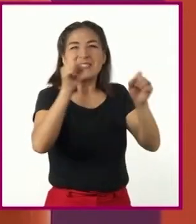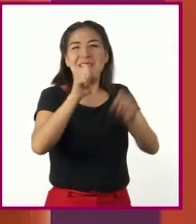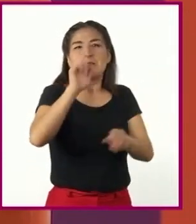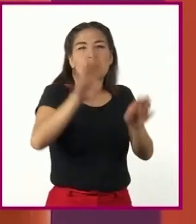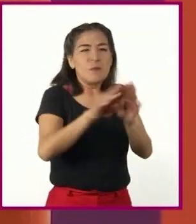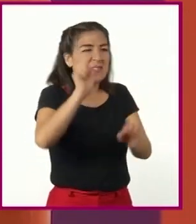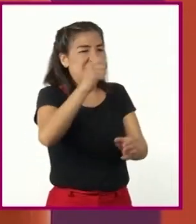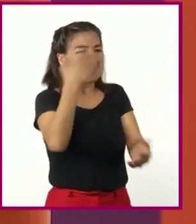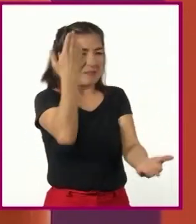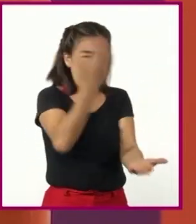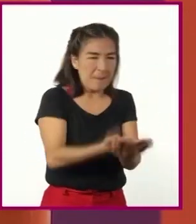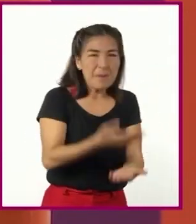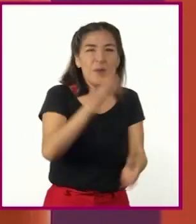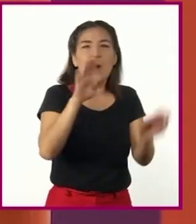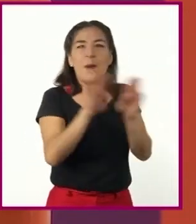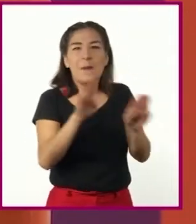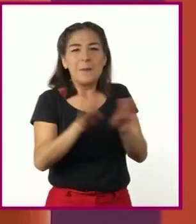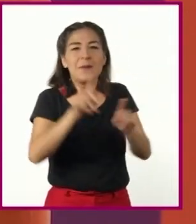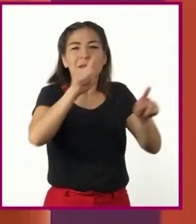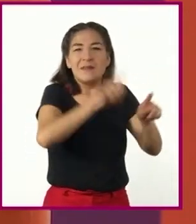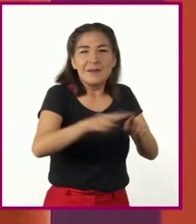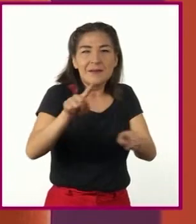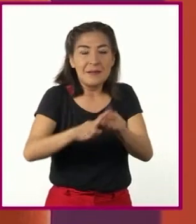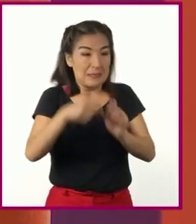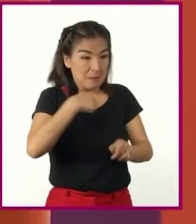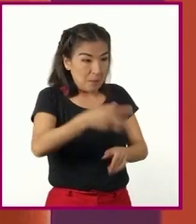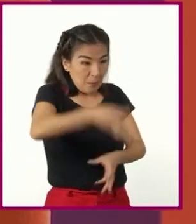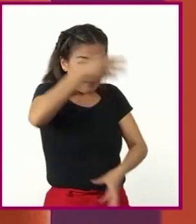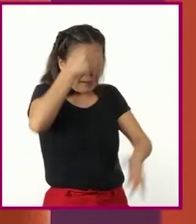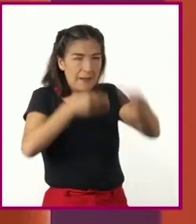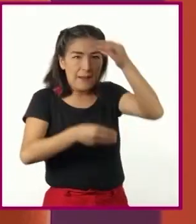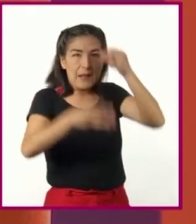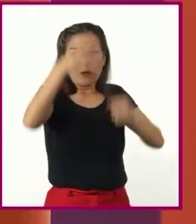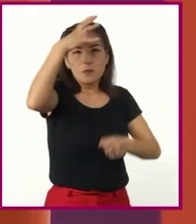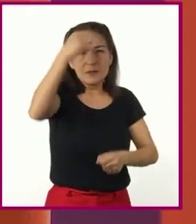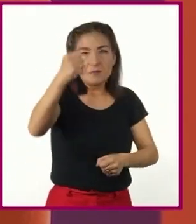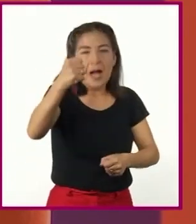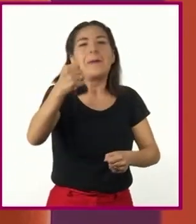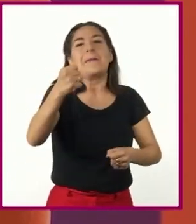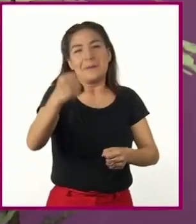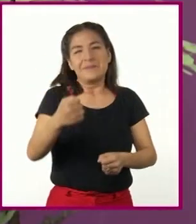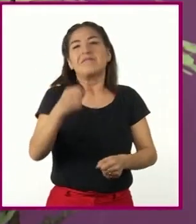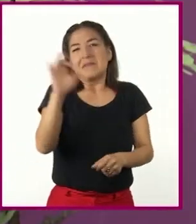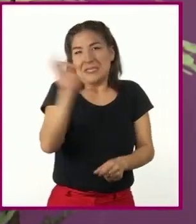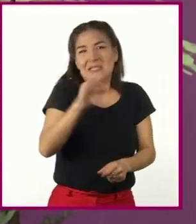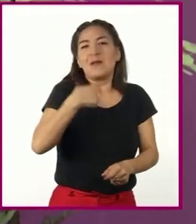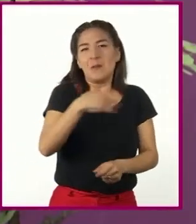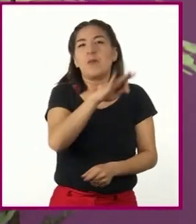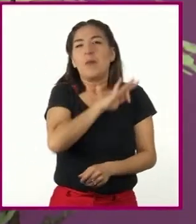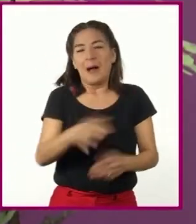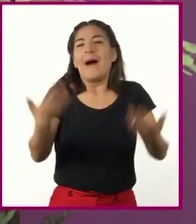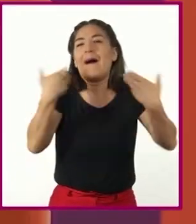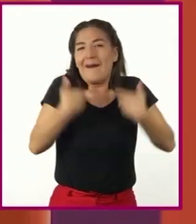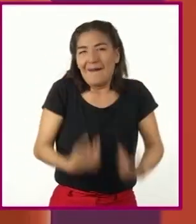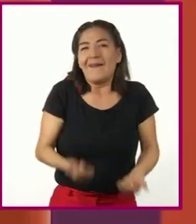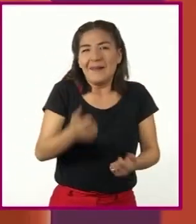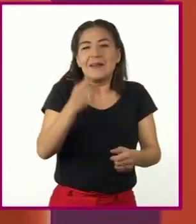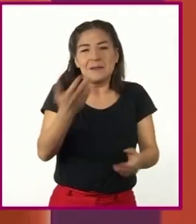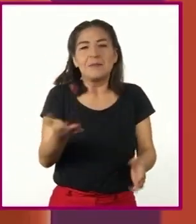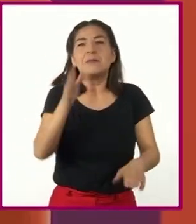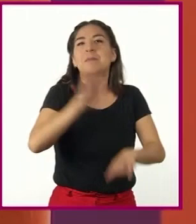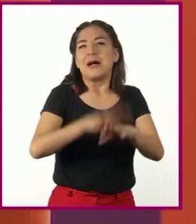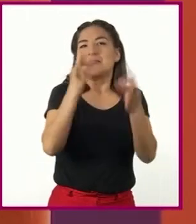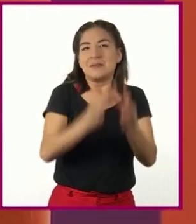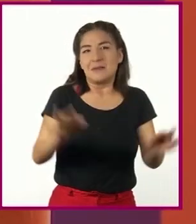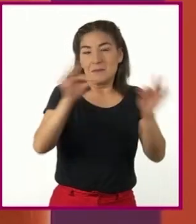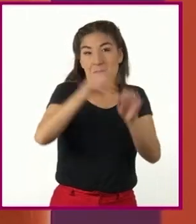tiro parabólico y desde ahí hubiera construido el concepto, creo que hubiera sido mucho más significativo. Y creo que es mucho más significativo